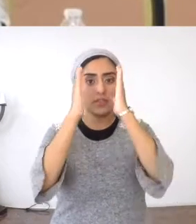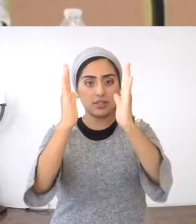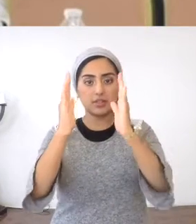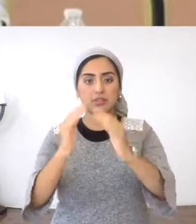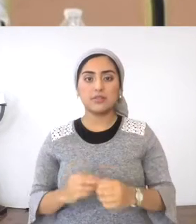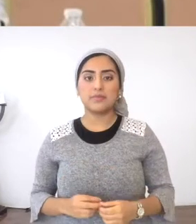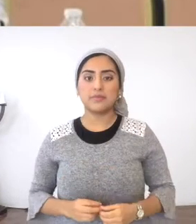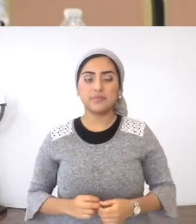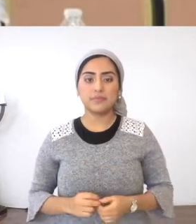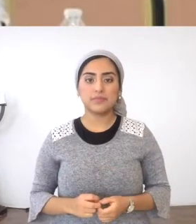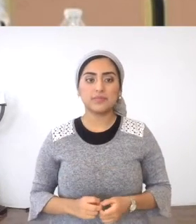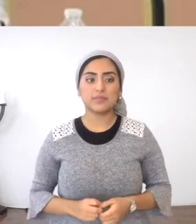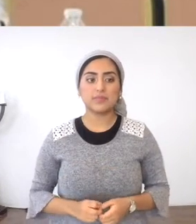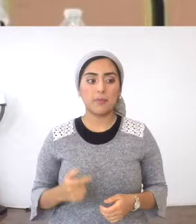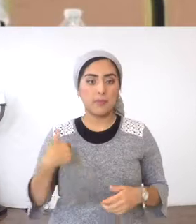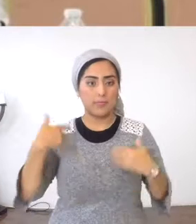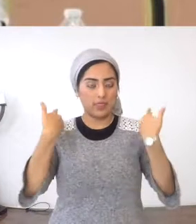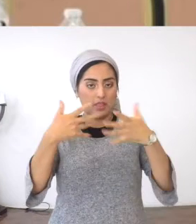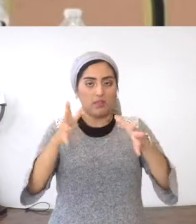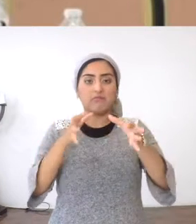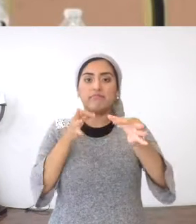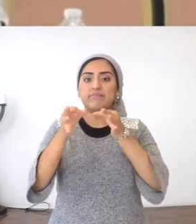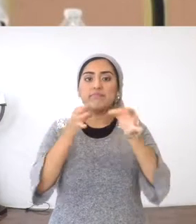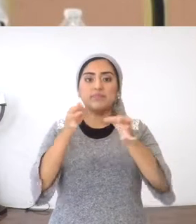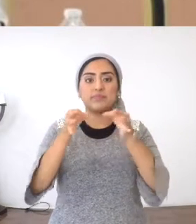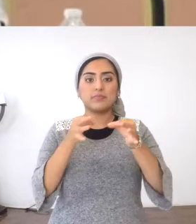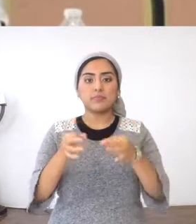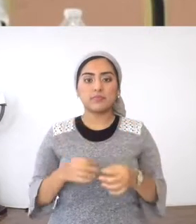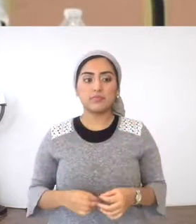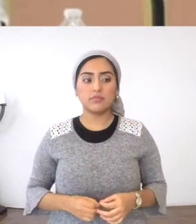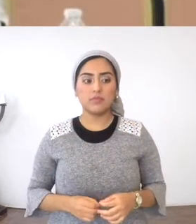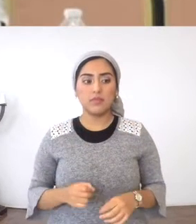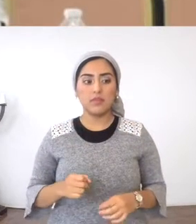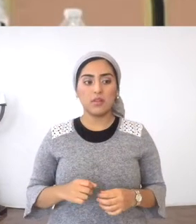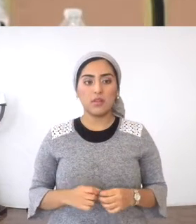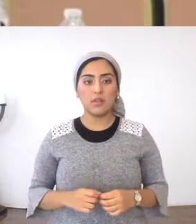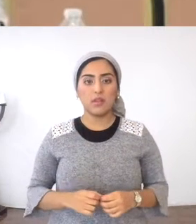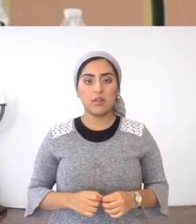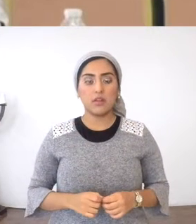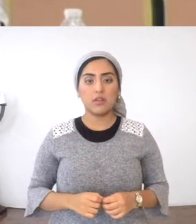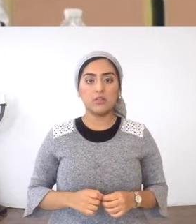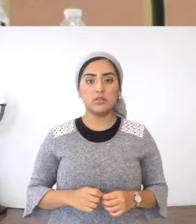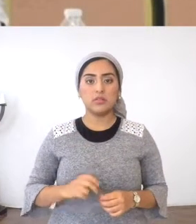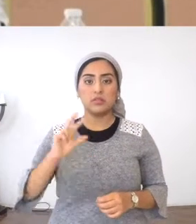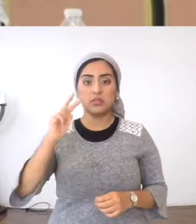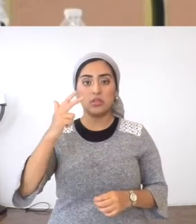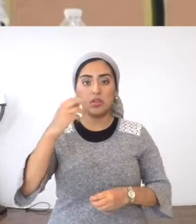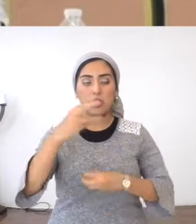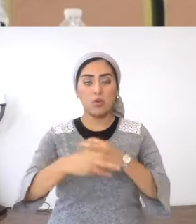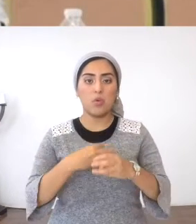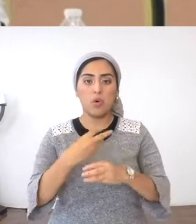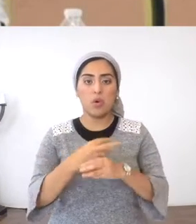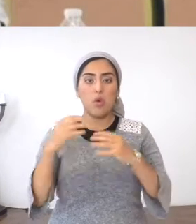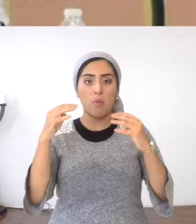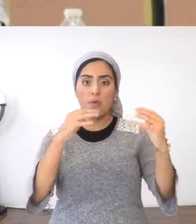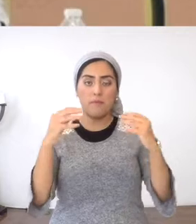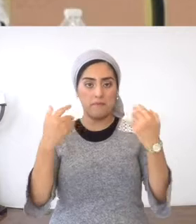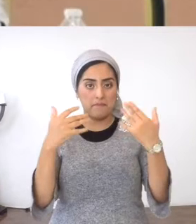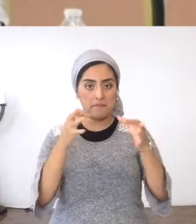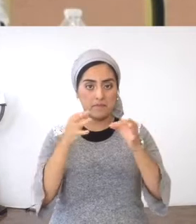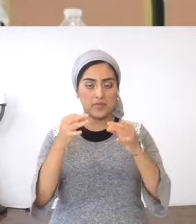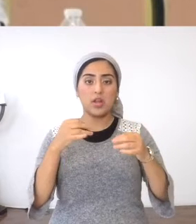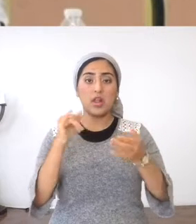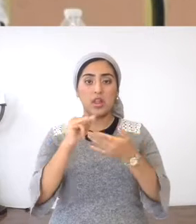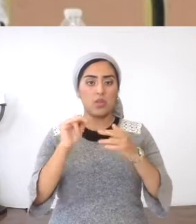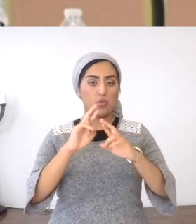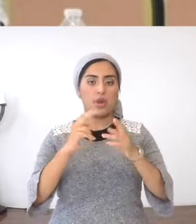Mucha atención Ya ministré Tercera Oj y Magog O La Tercera